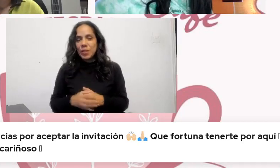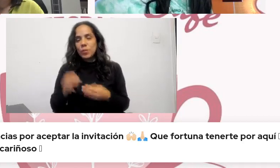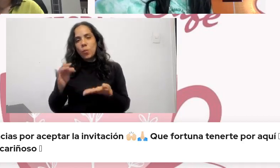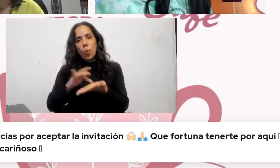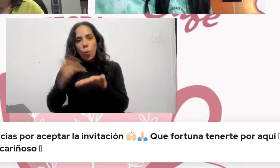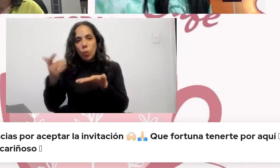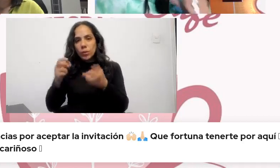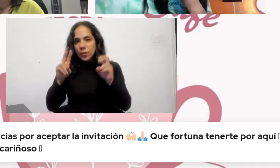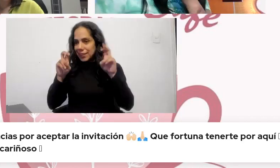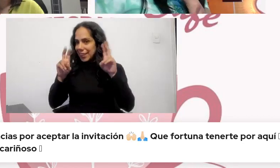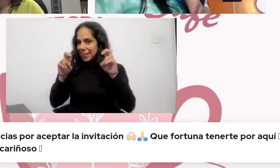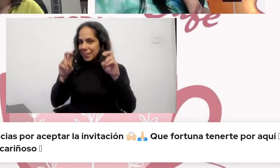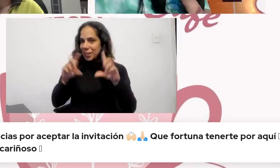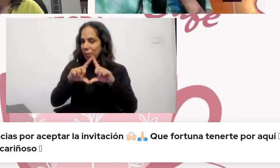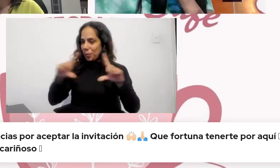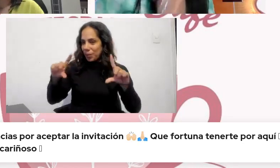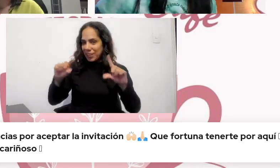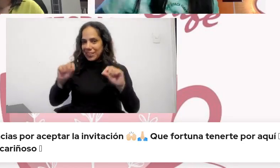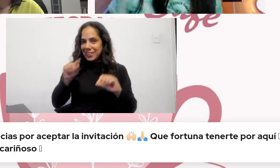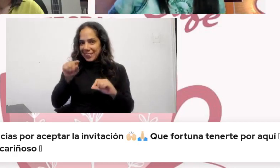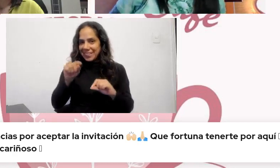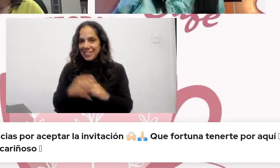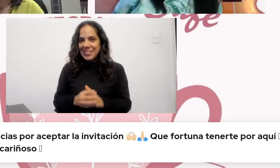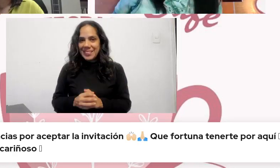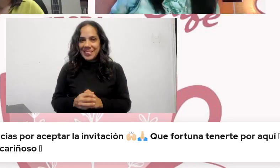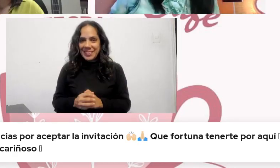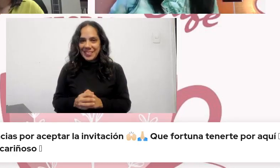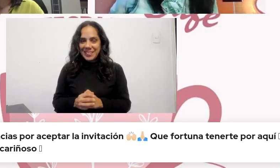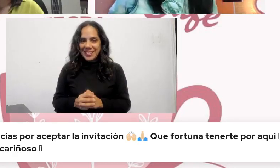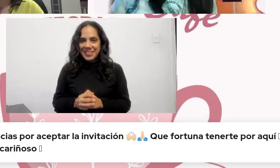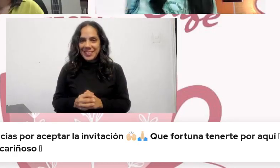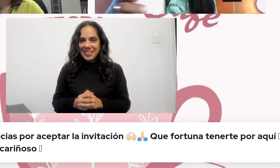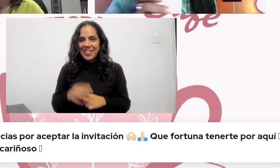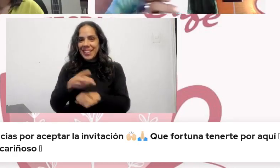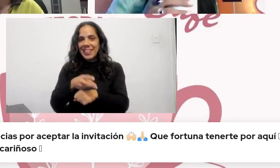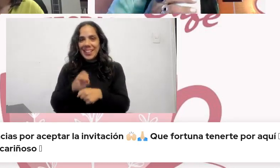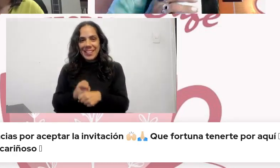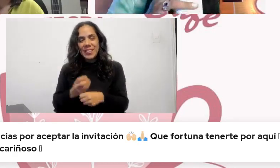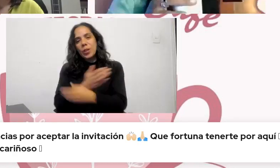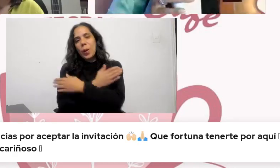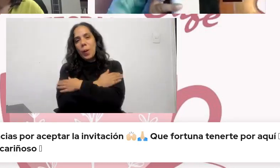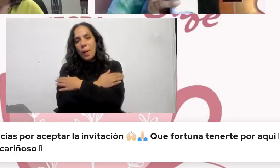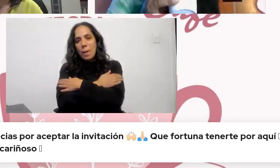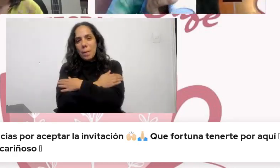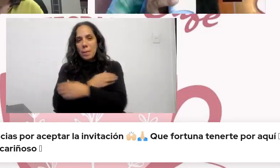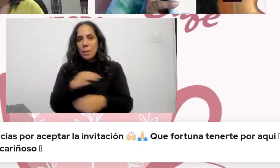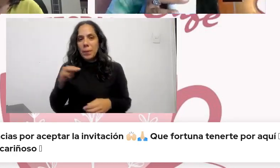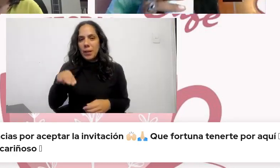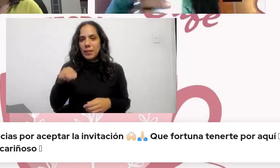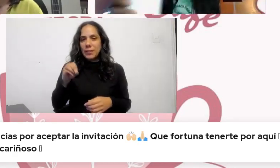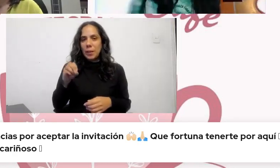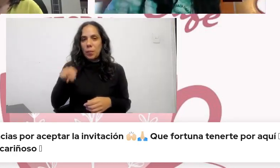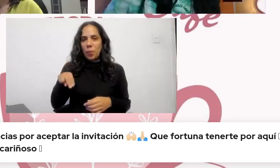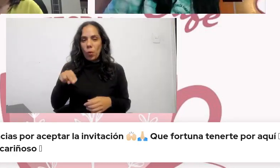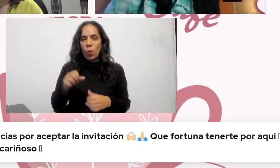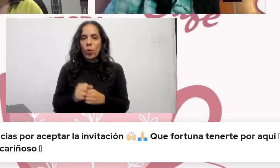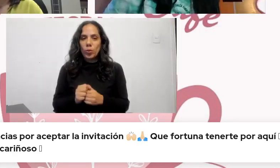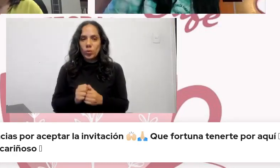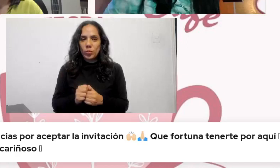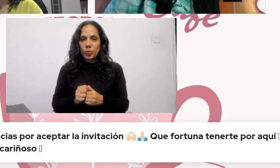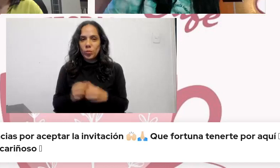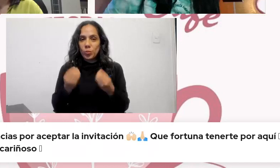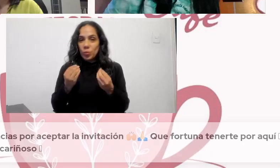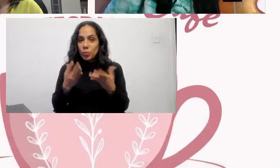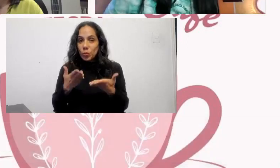por aceptar la invitación. Yo personalmente aquí te mando un abrazo muy cariñoso. Mon Mercado, bueno, te manda saludos y